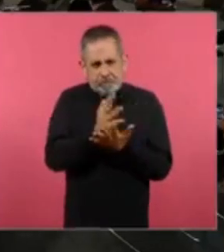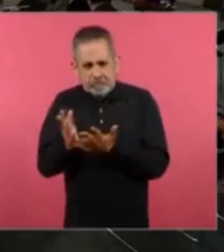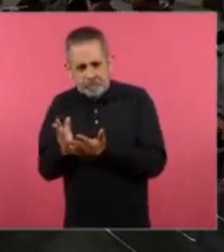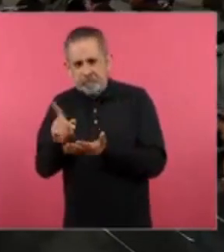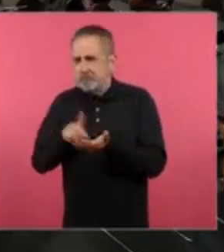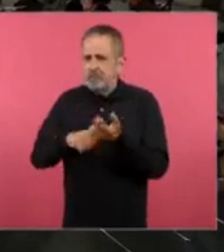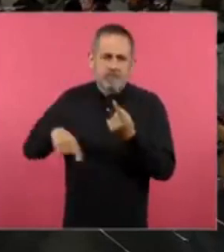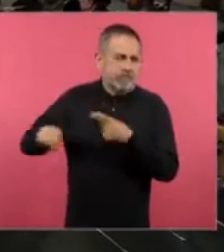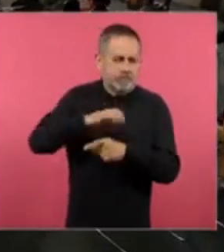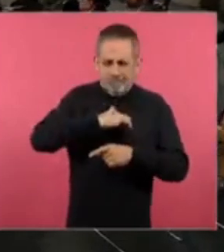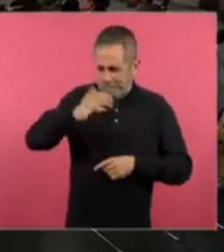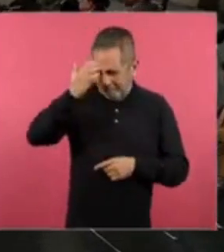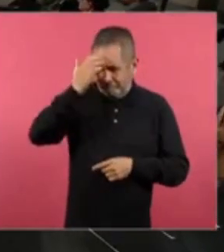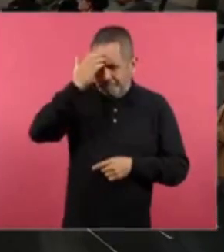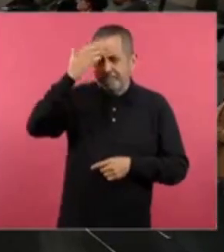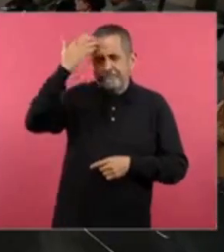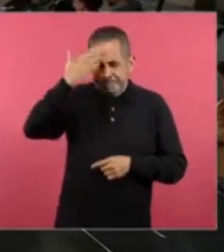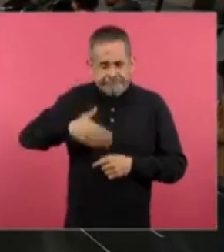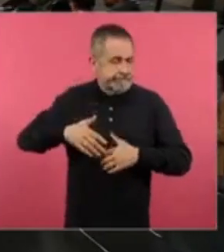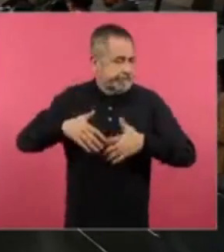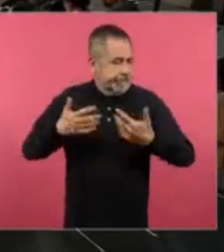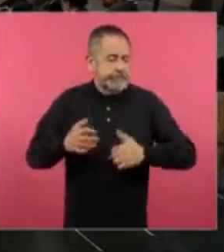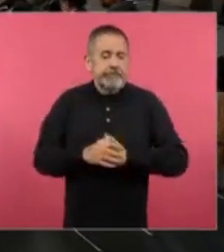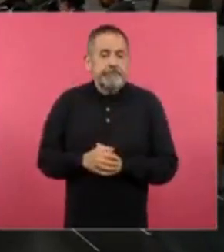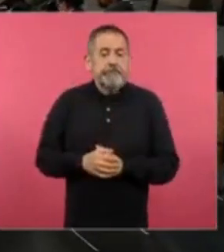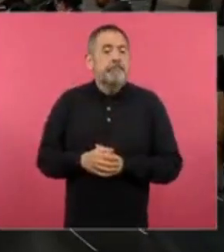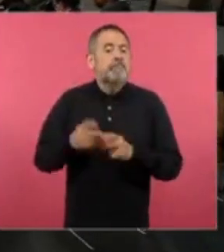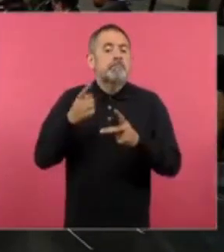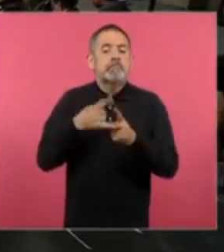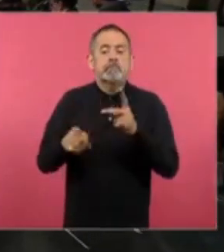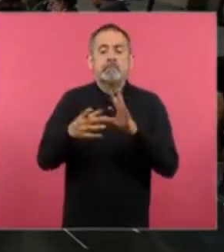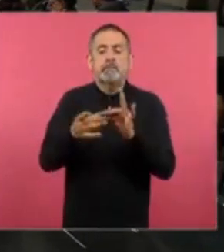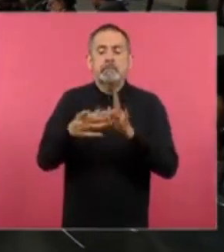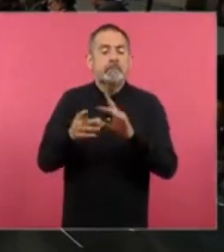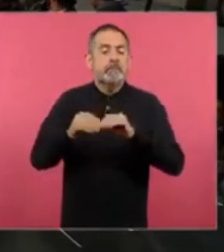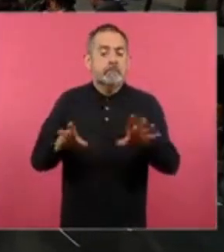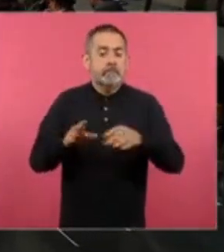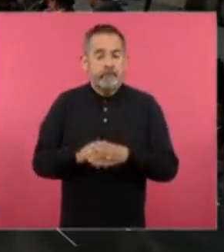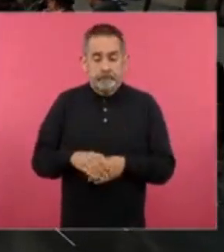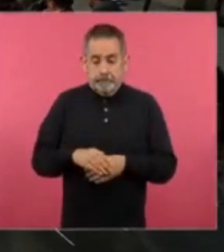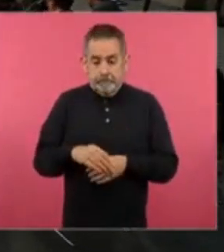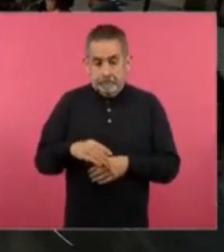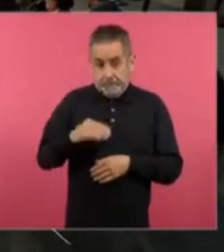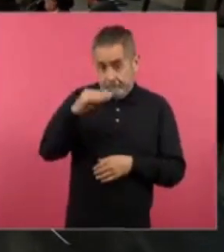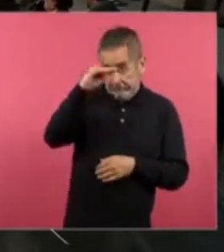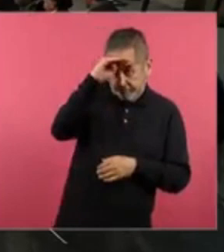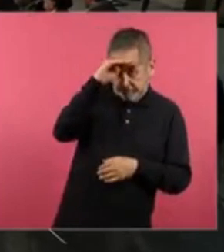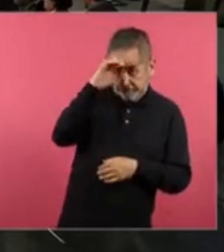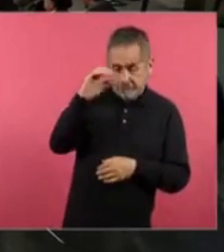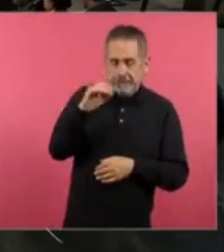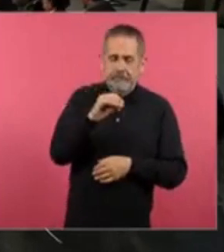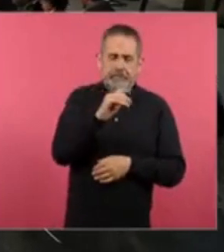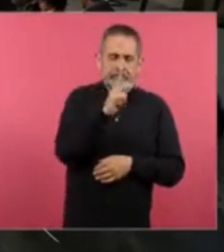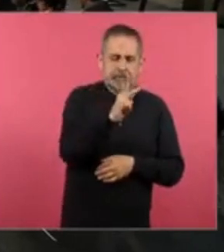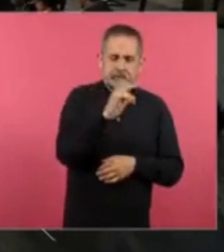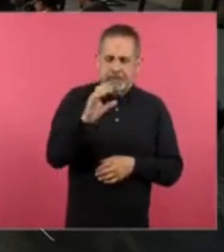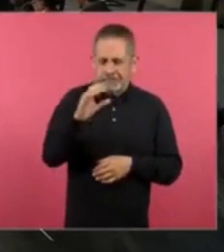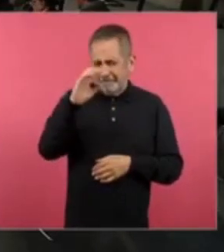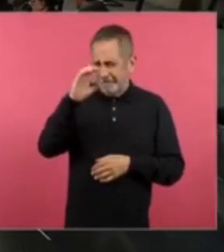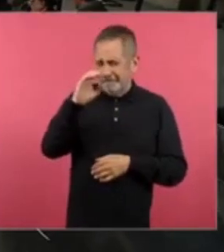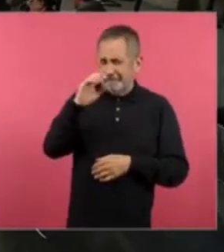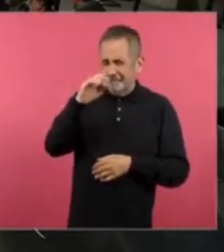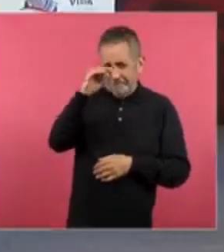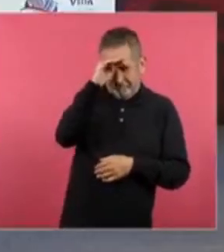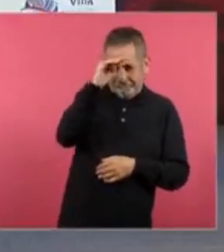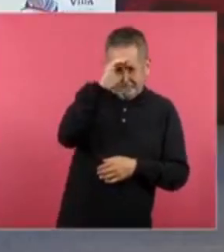algunos ejemplos. Y bueno, iniciemos pensando que el pensamiento científico es una forma de razonamiento